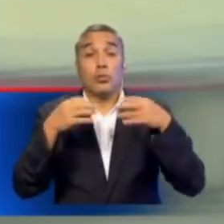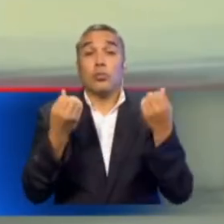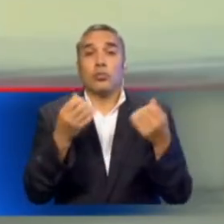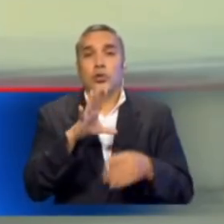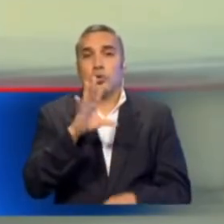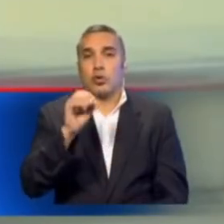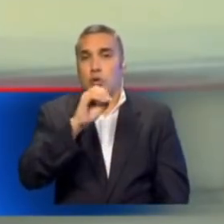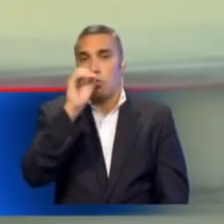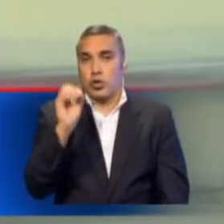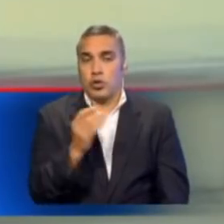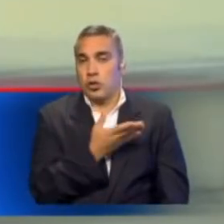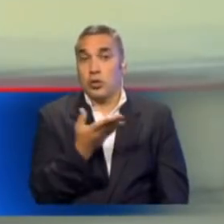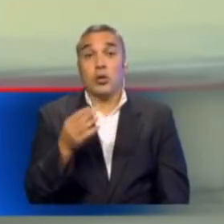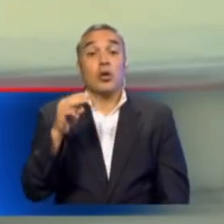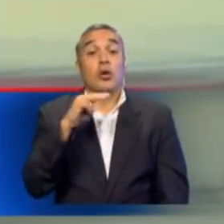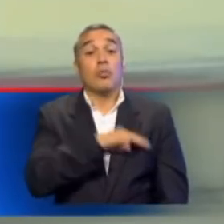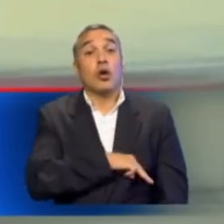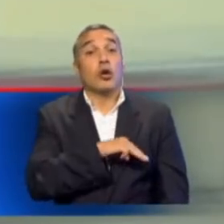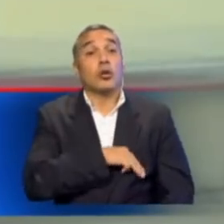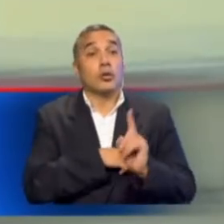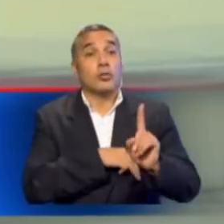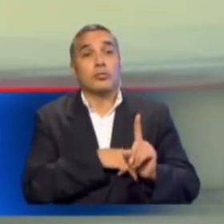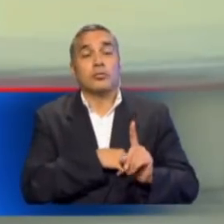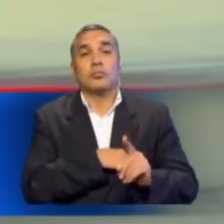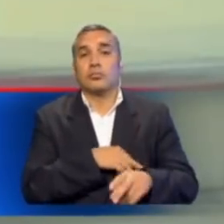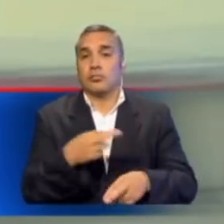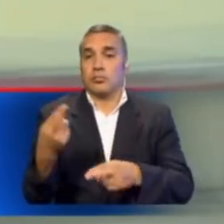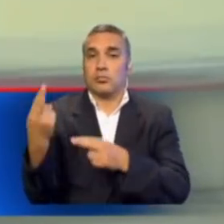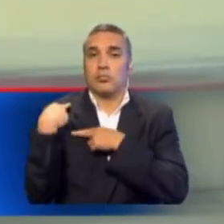del 50%. Los municipios serán los